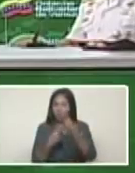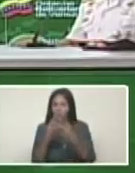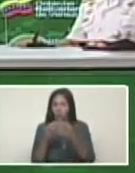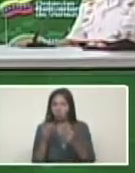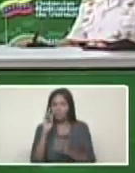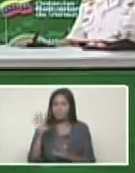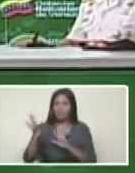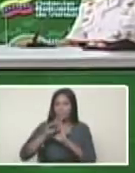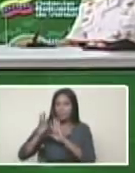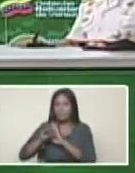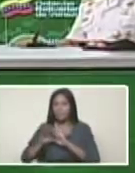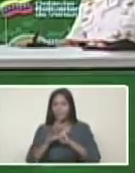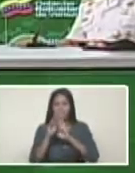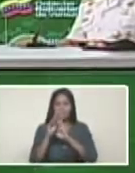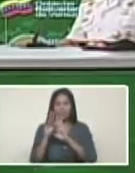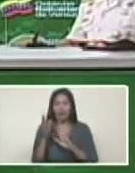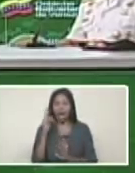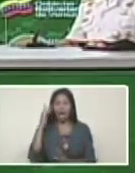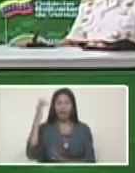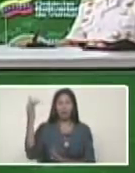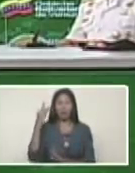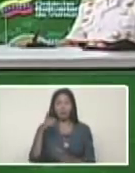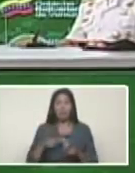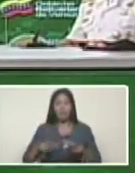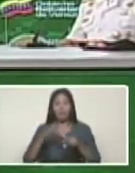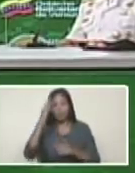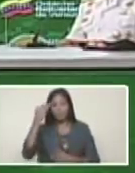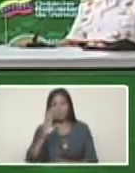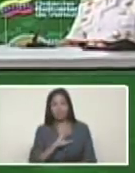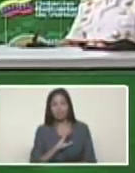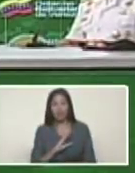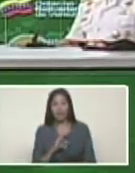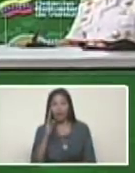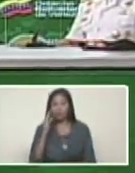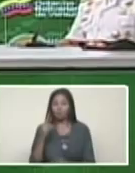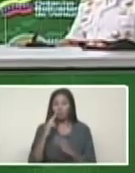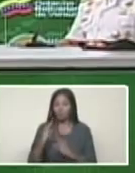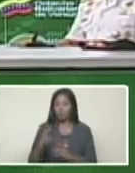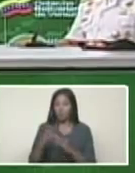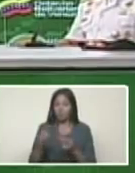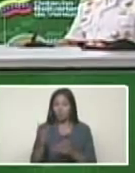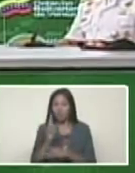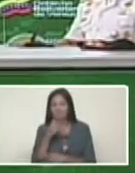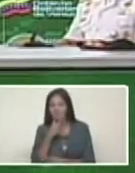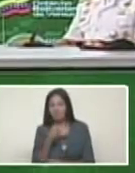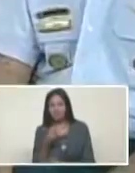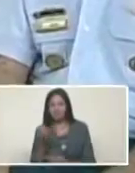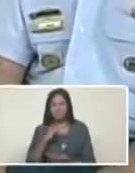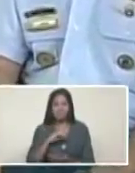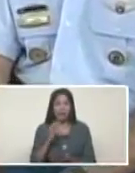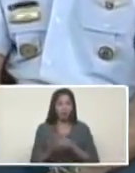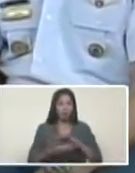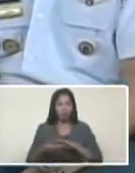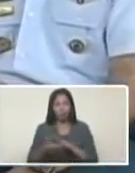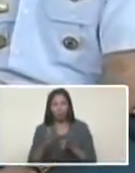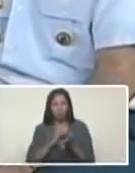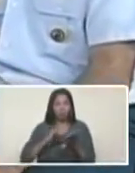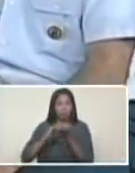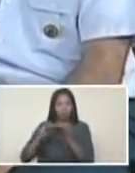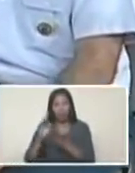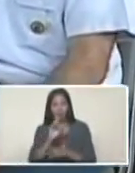tomar ejemplo para sus unidades militares, para buscar respuesta a los problemas que se